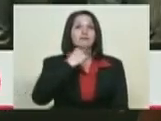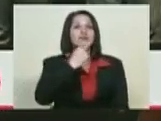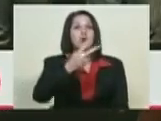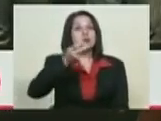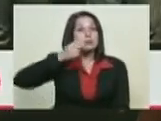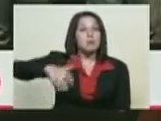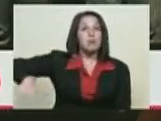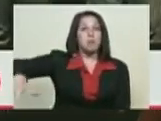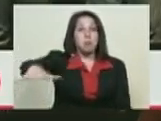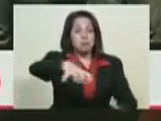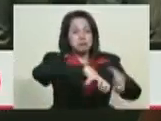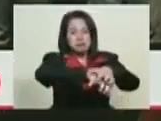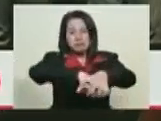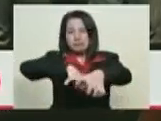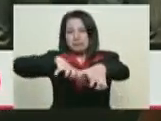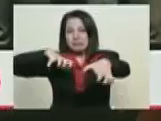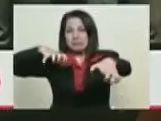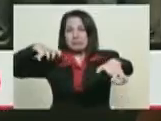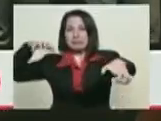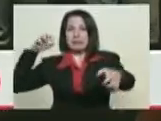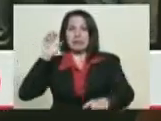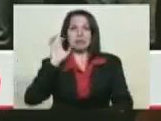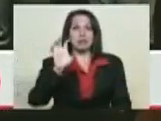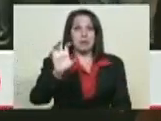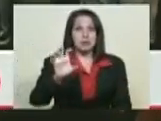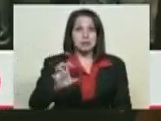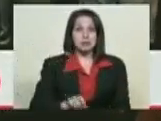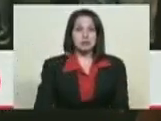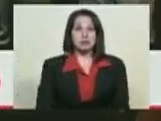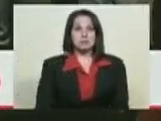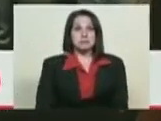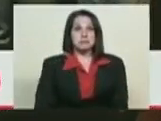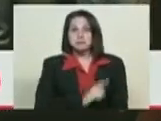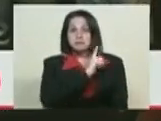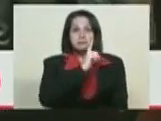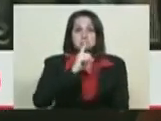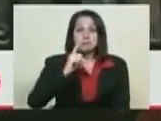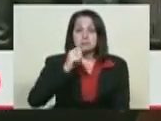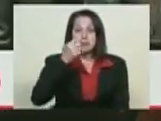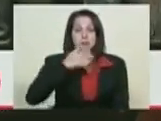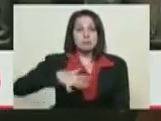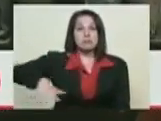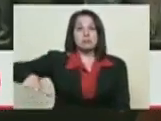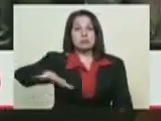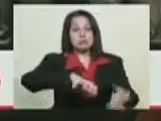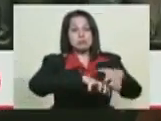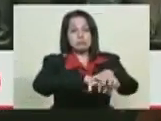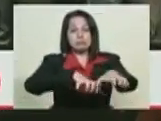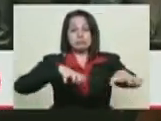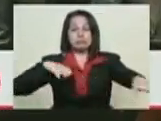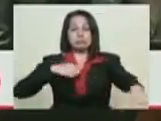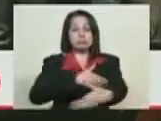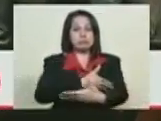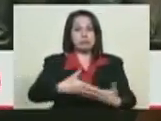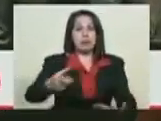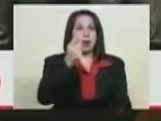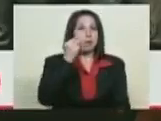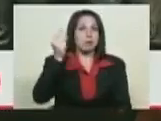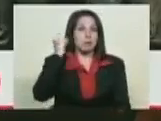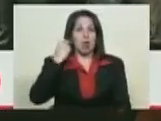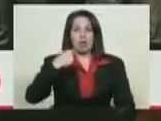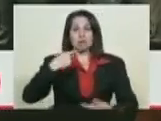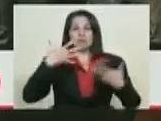de millones de hombres y mujeres de este país, y a nombre de millones de hombres y mujeres que representamos el